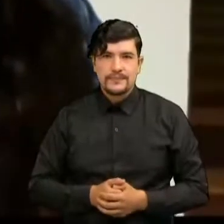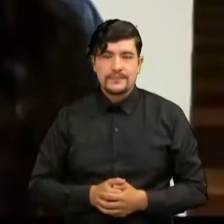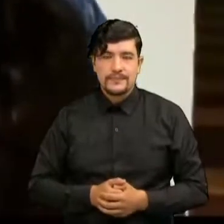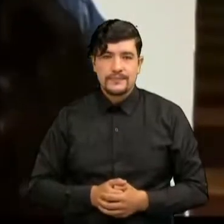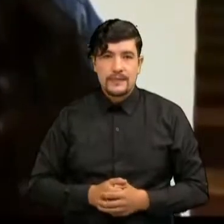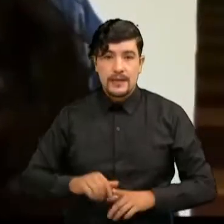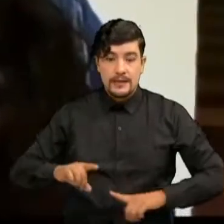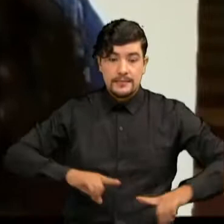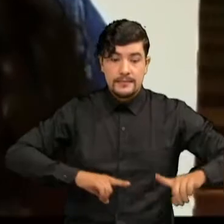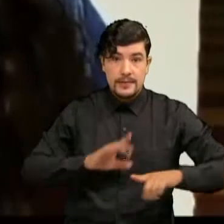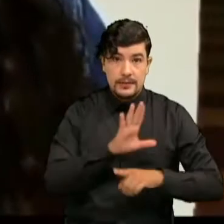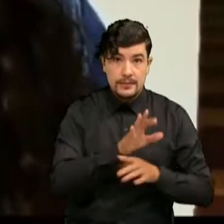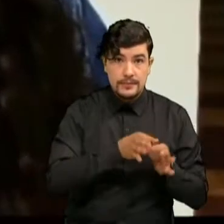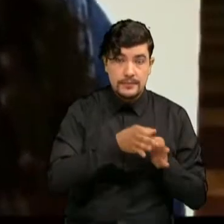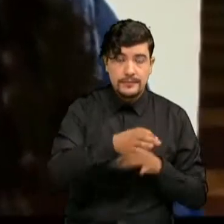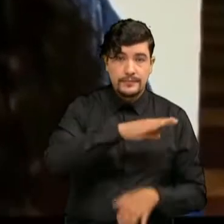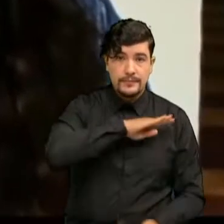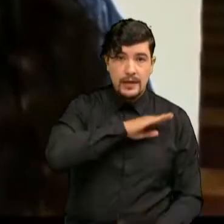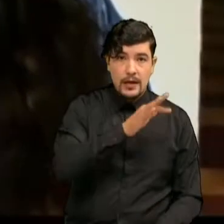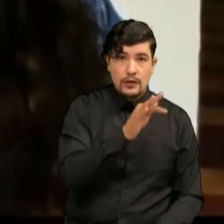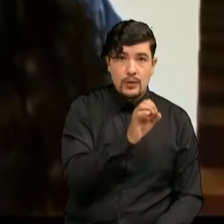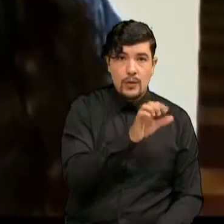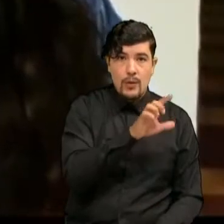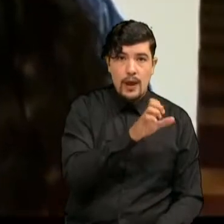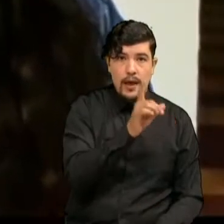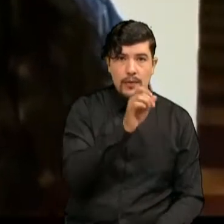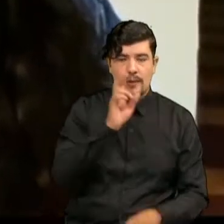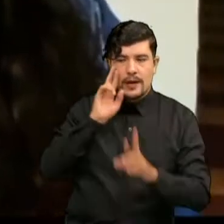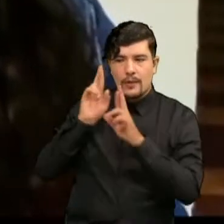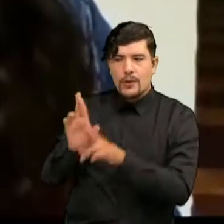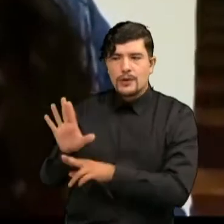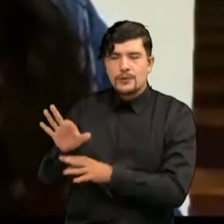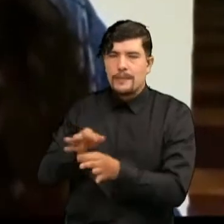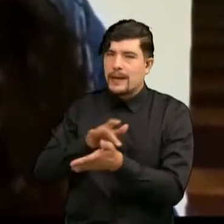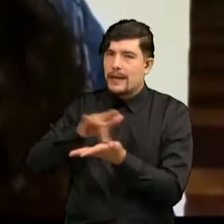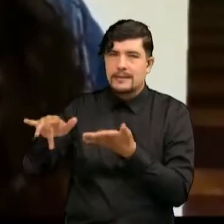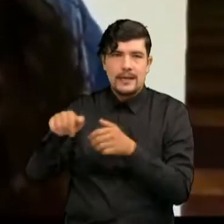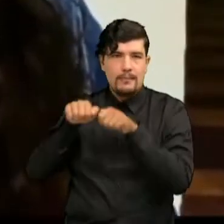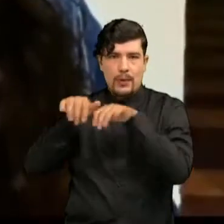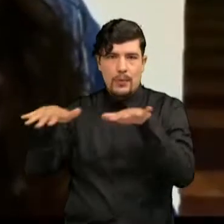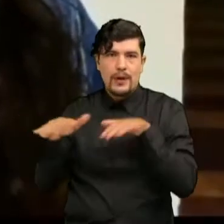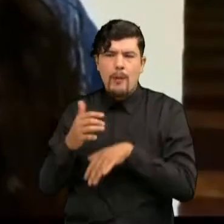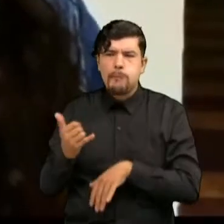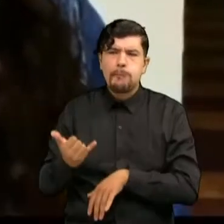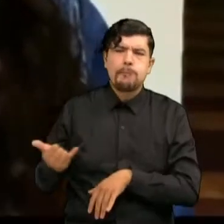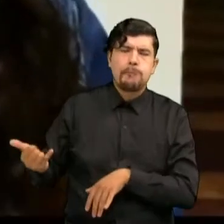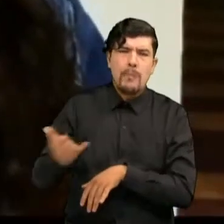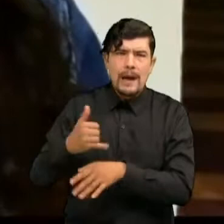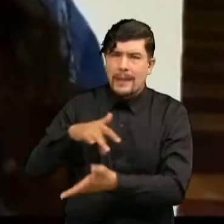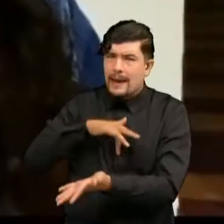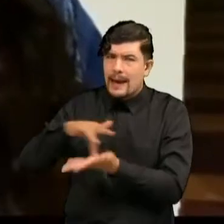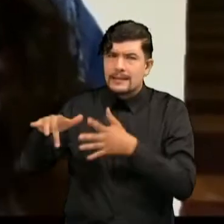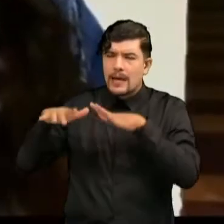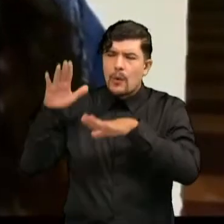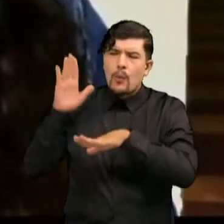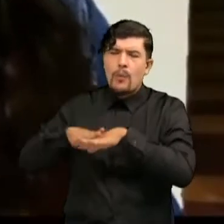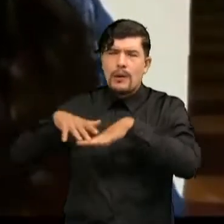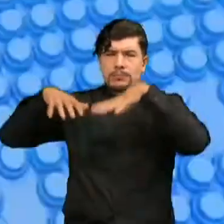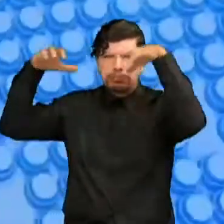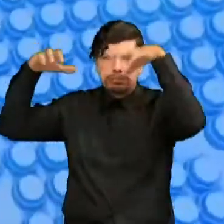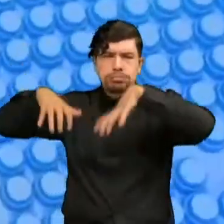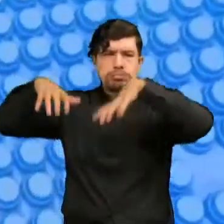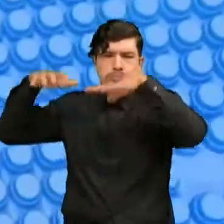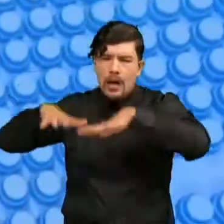municipal de toledo decreta la calamidad pública como consecuencia de las emergencias que se nos han venido presentando en todo el territorio